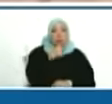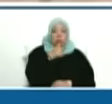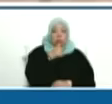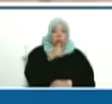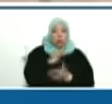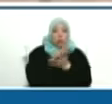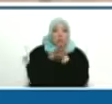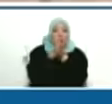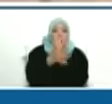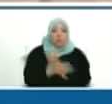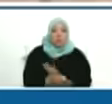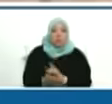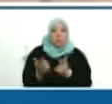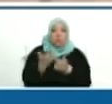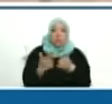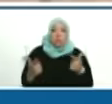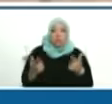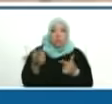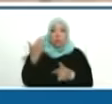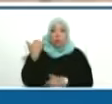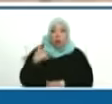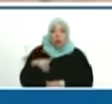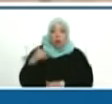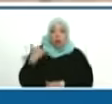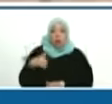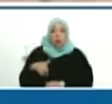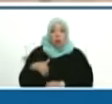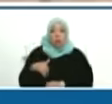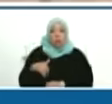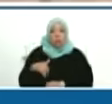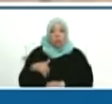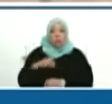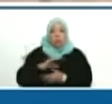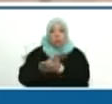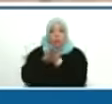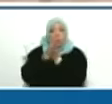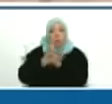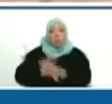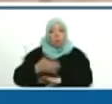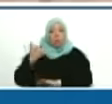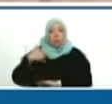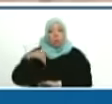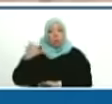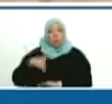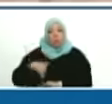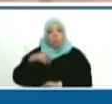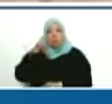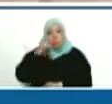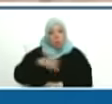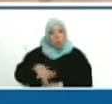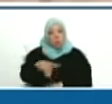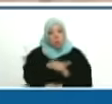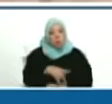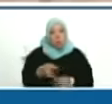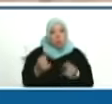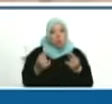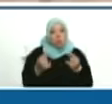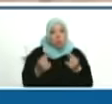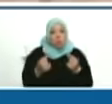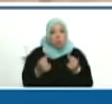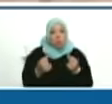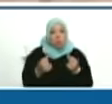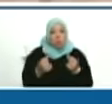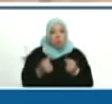acabando con la soberanía económica de Argentina, convirtiendo a Argentina en una colonia económica,